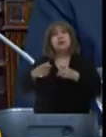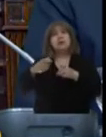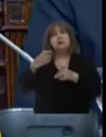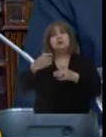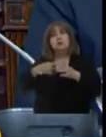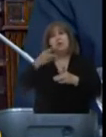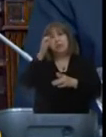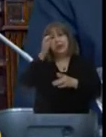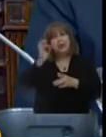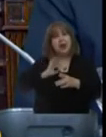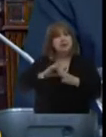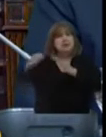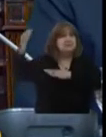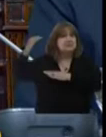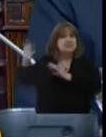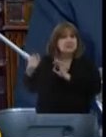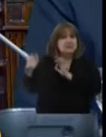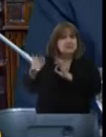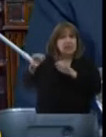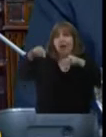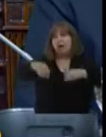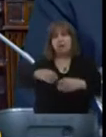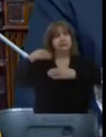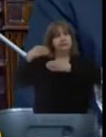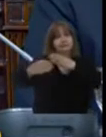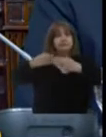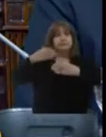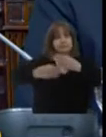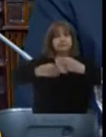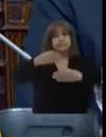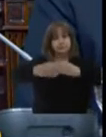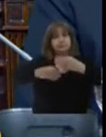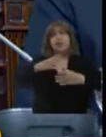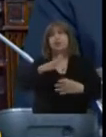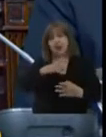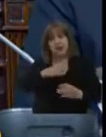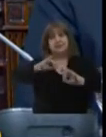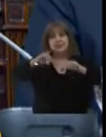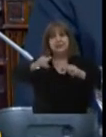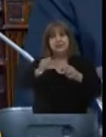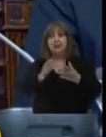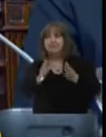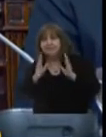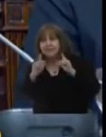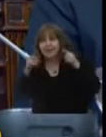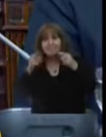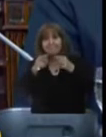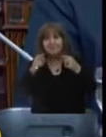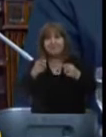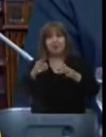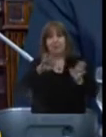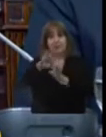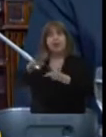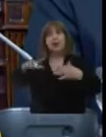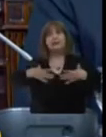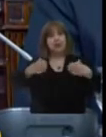digamos, posibilidad de plantear iniciativas para resolverlo. ¿La reforma es uno de los problemas cotidianos que tenemos los mendocinos? Y